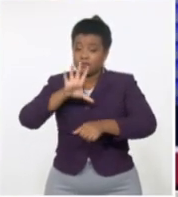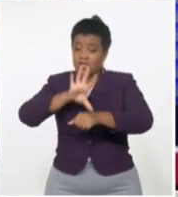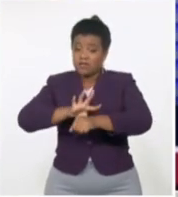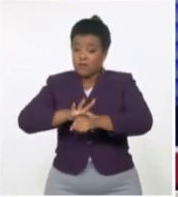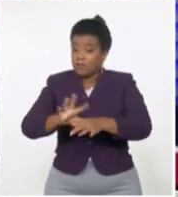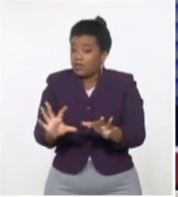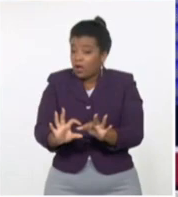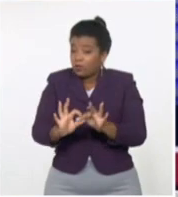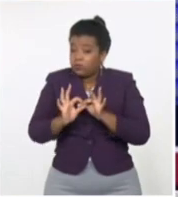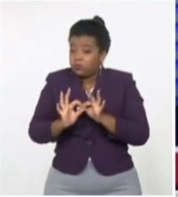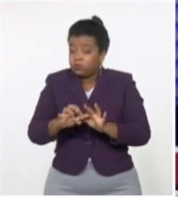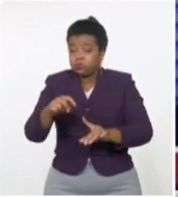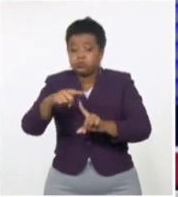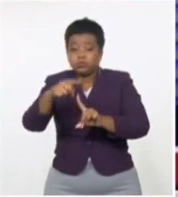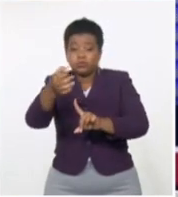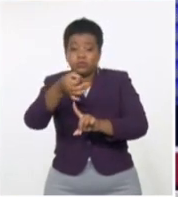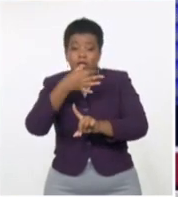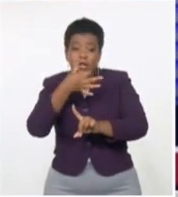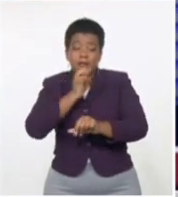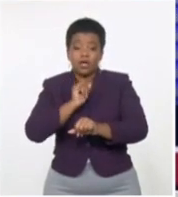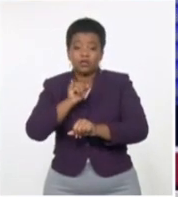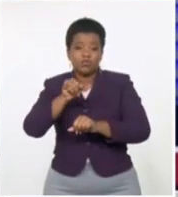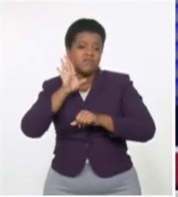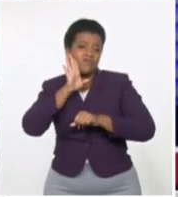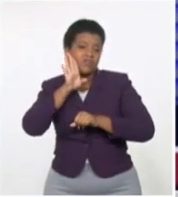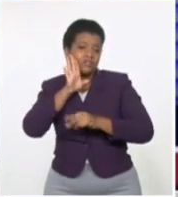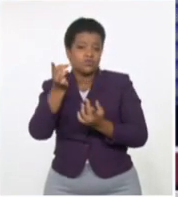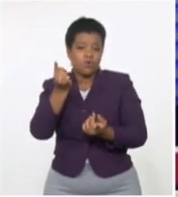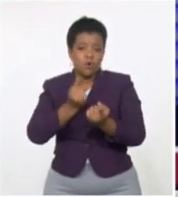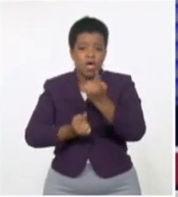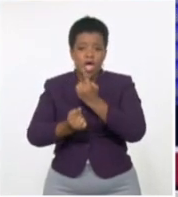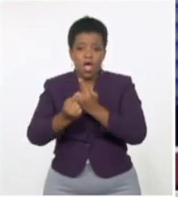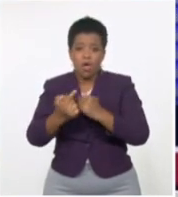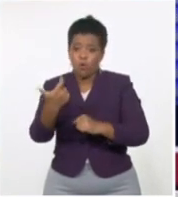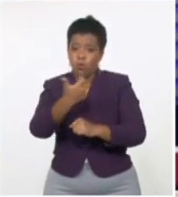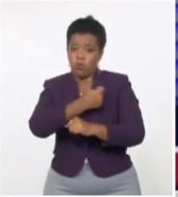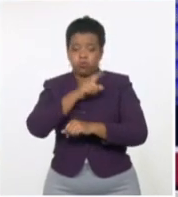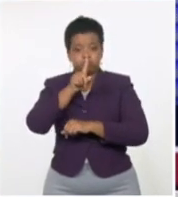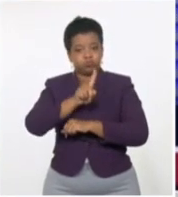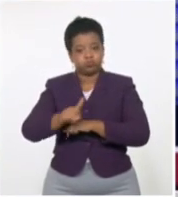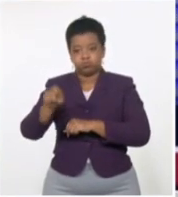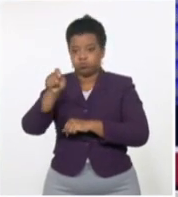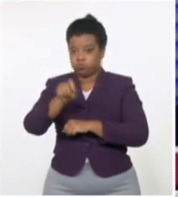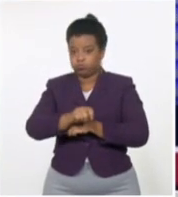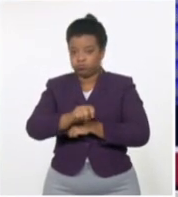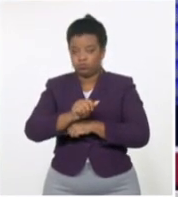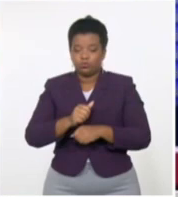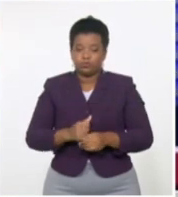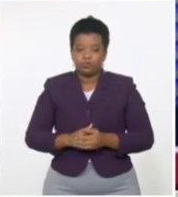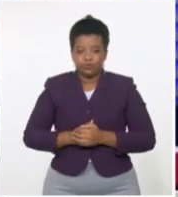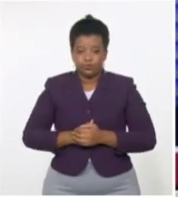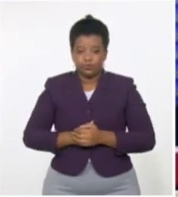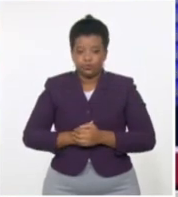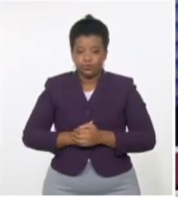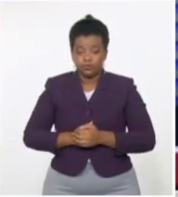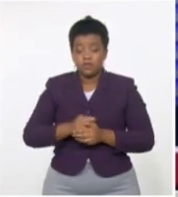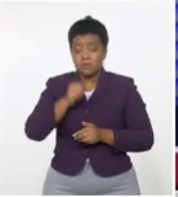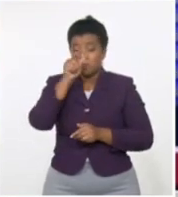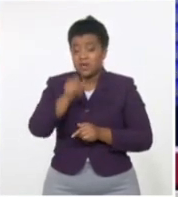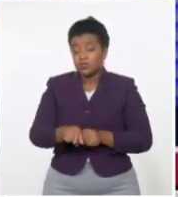agudas, que estén bajo tratamiento, enfermedades infecciosas agudas que estén bajo tratamiento, las personas no pueden vacunarse. Las personas